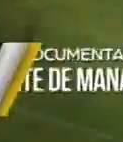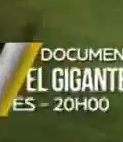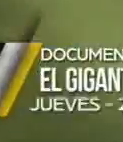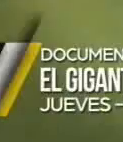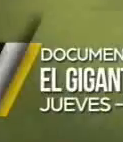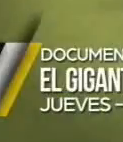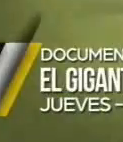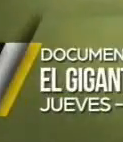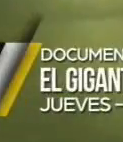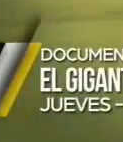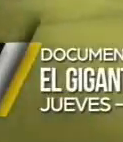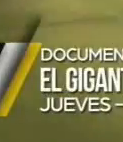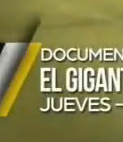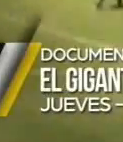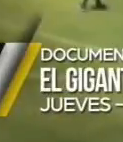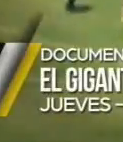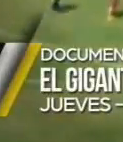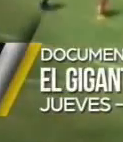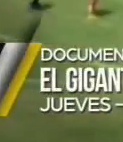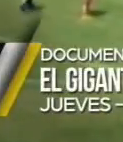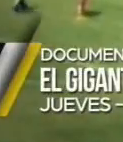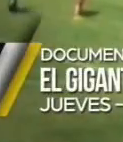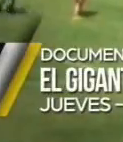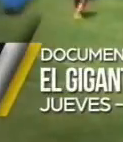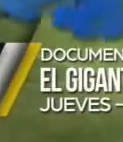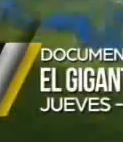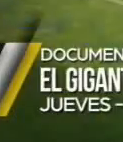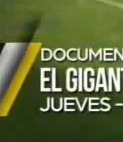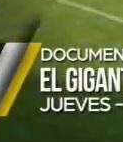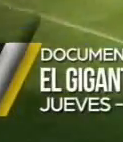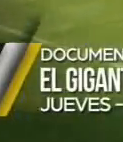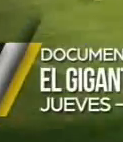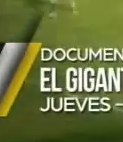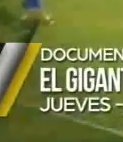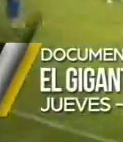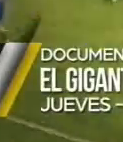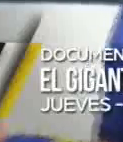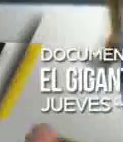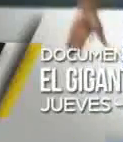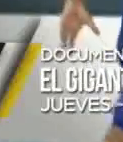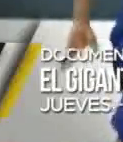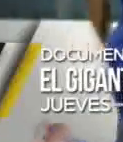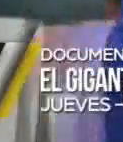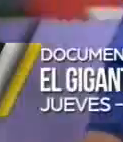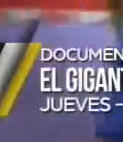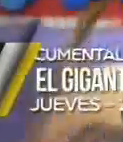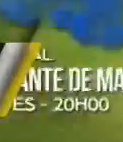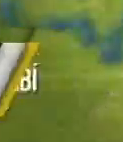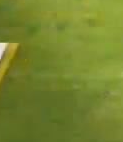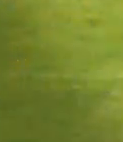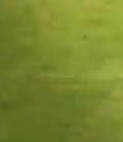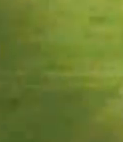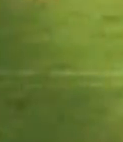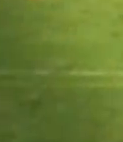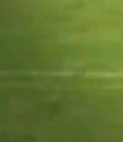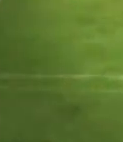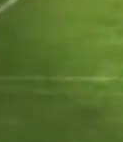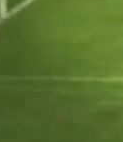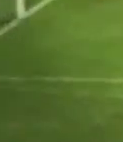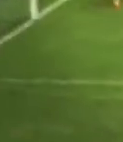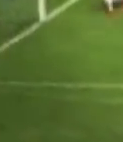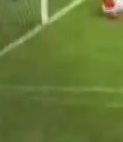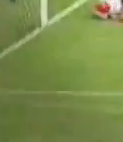y en buen camino para ganar la etapa. Buscando un espacio en la final y un cupo en la